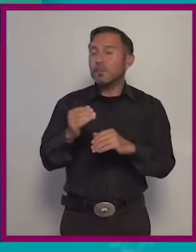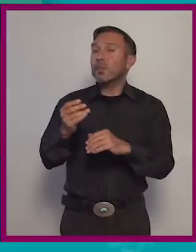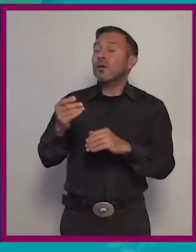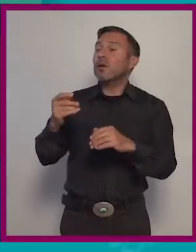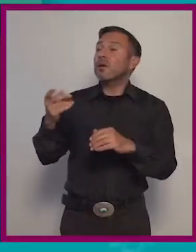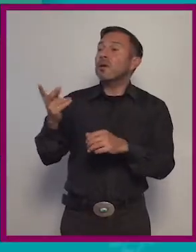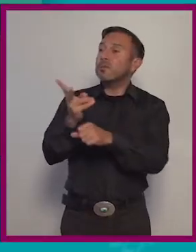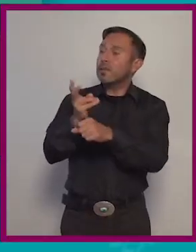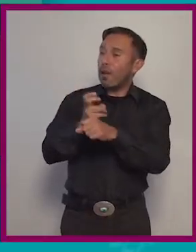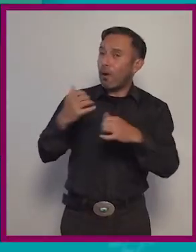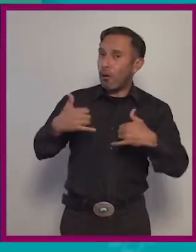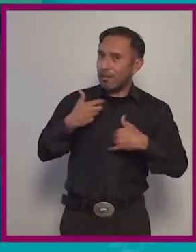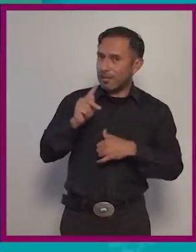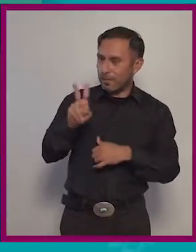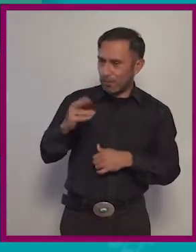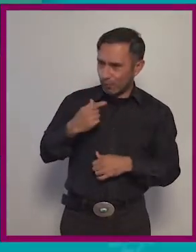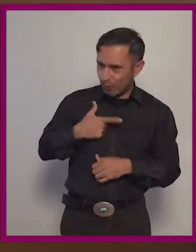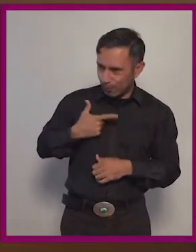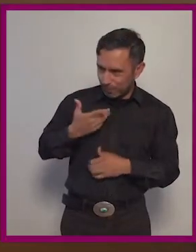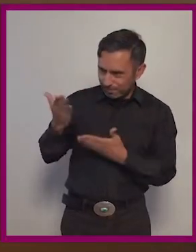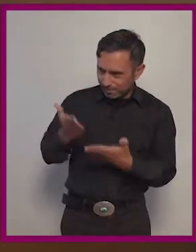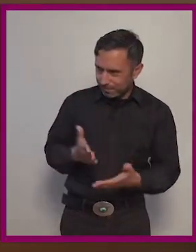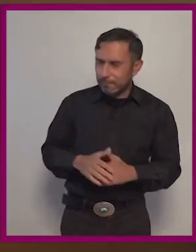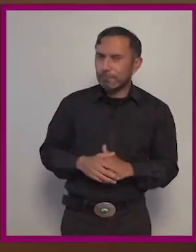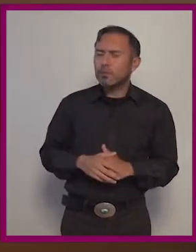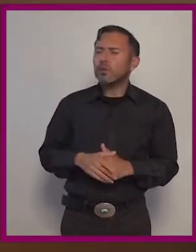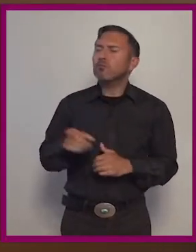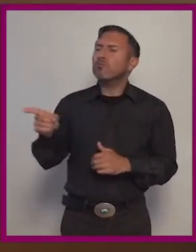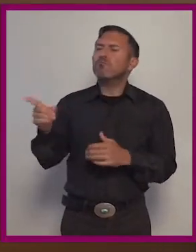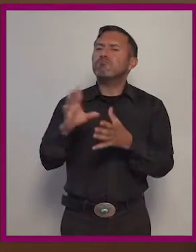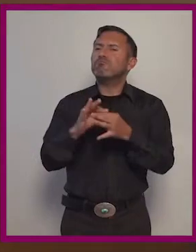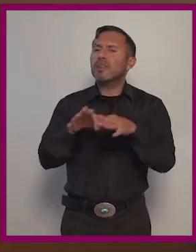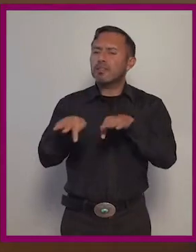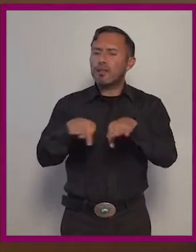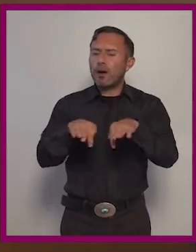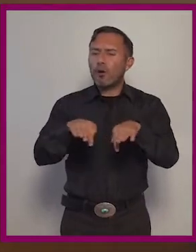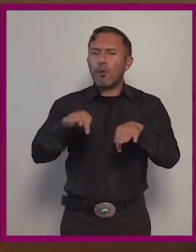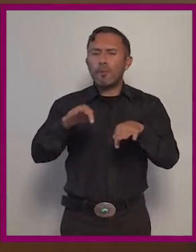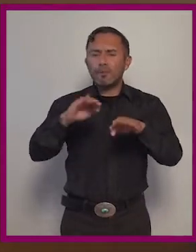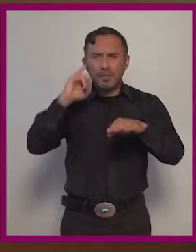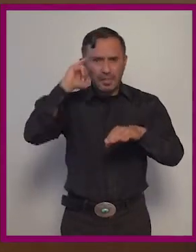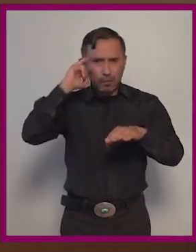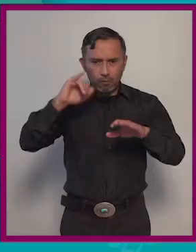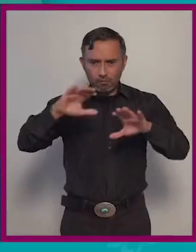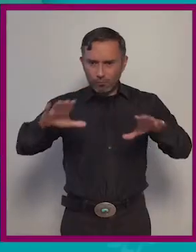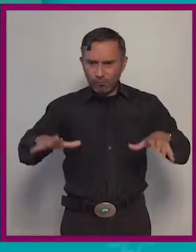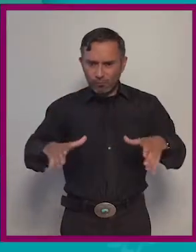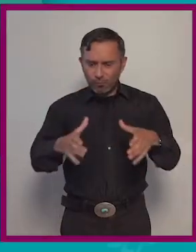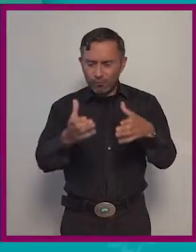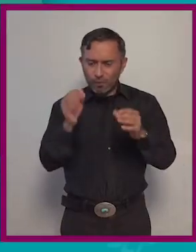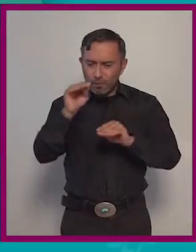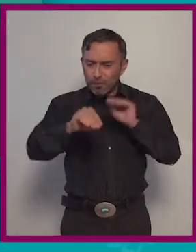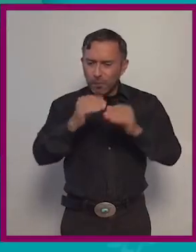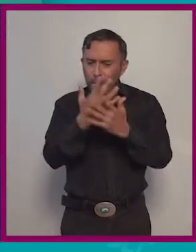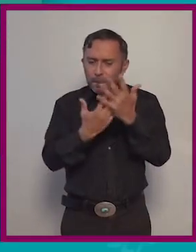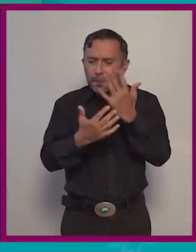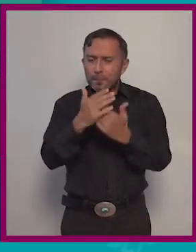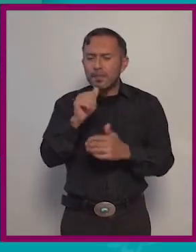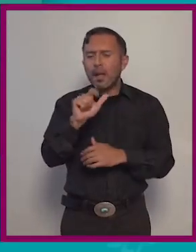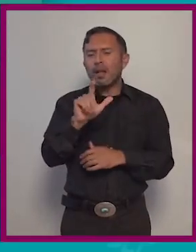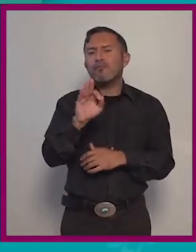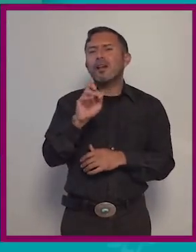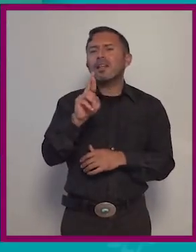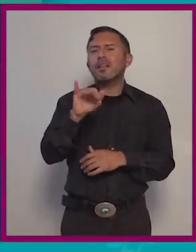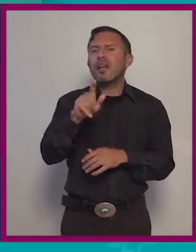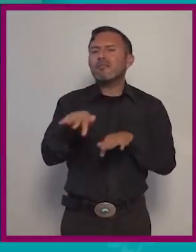maestra. ¿Cómo definiría usted el oficio de la alfarería? Para mí, la alfarería es la mejor